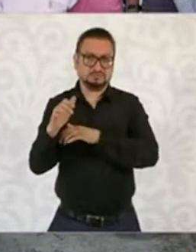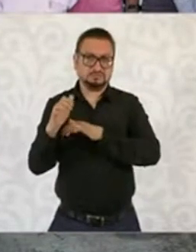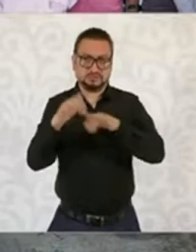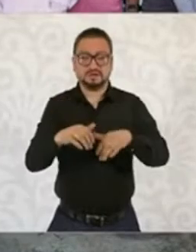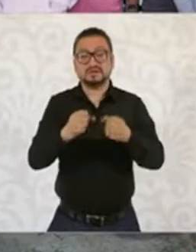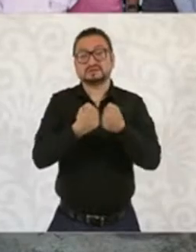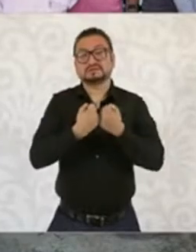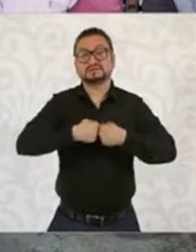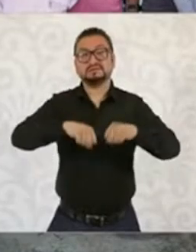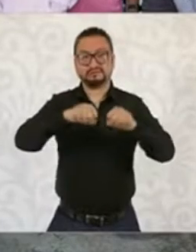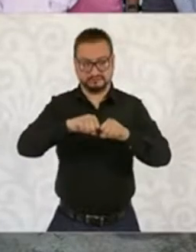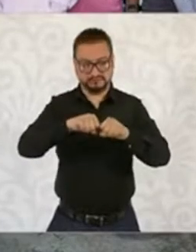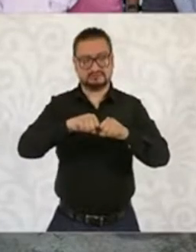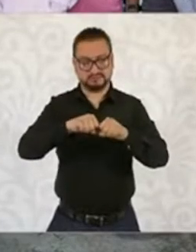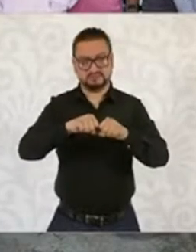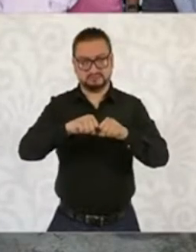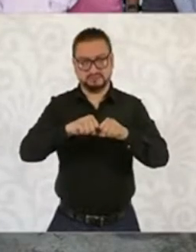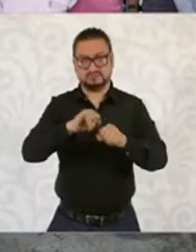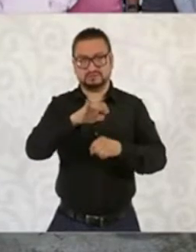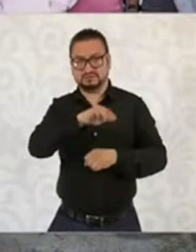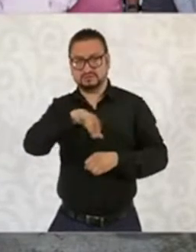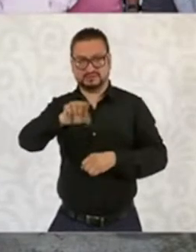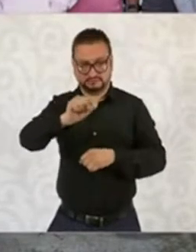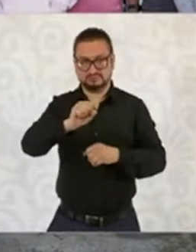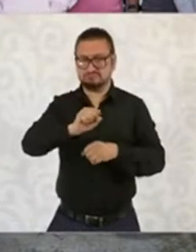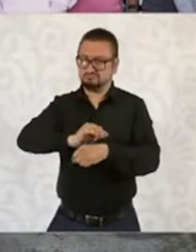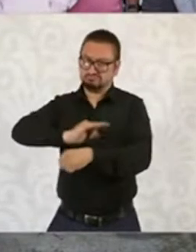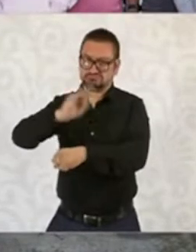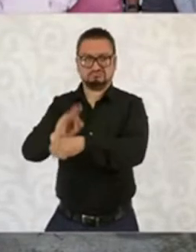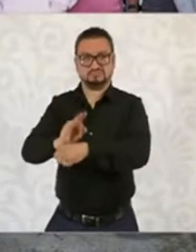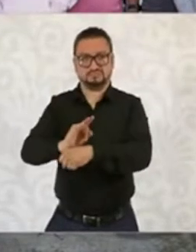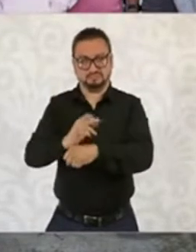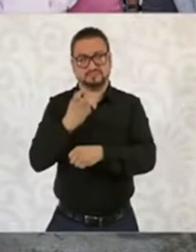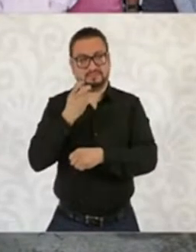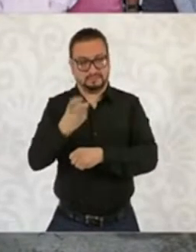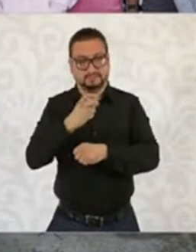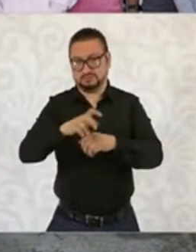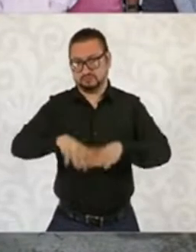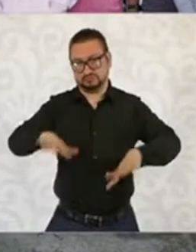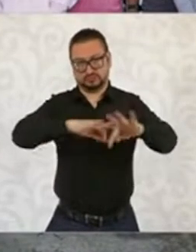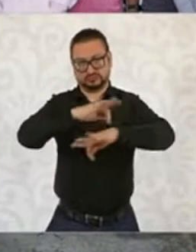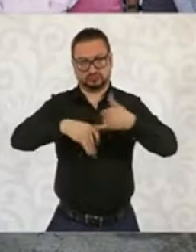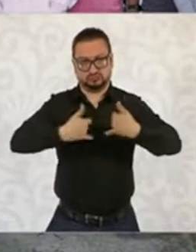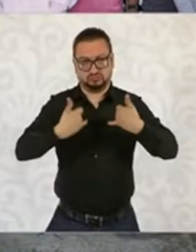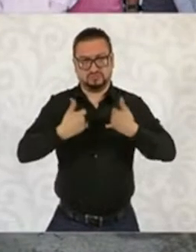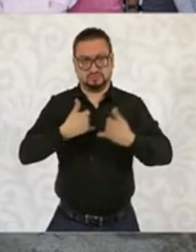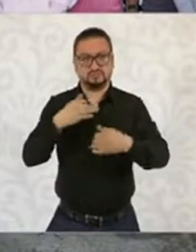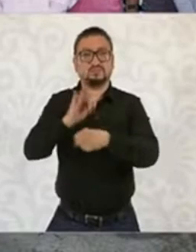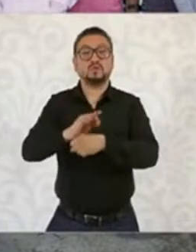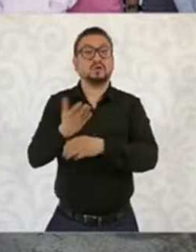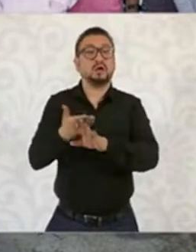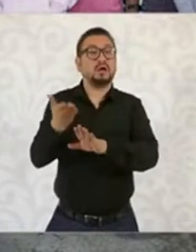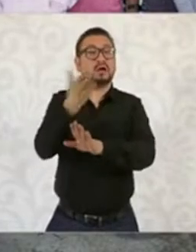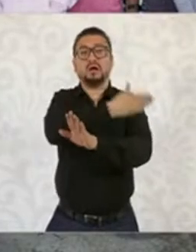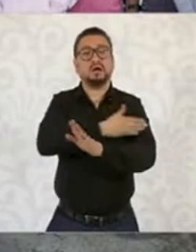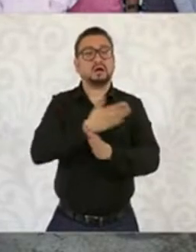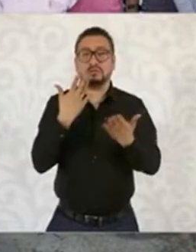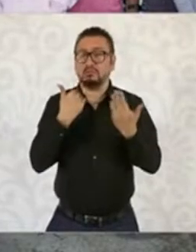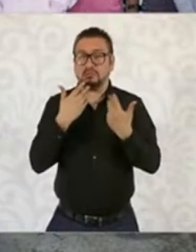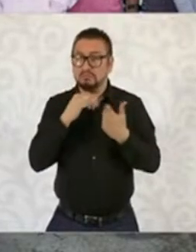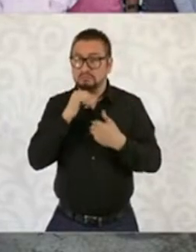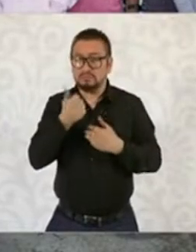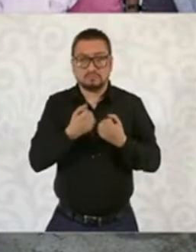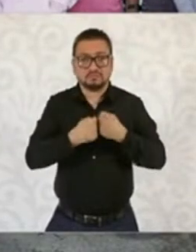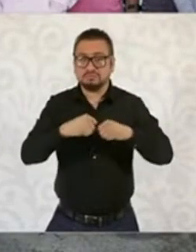seguro médico del IMSS, con lo cual también se le está dando cobertura a este importante segmento poblacional que no contaba con